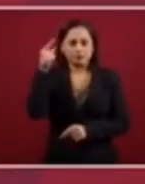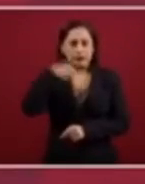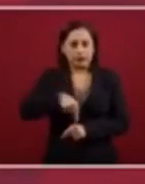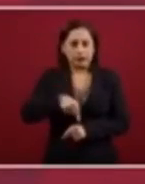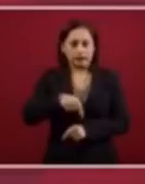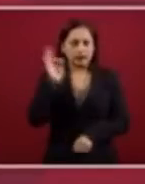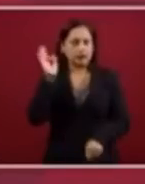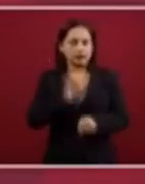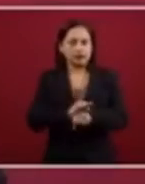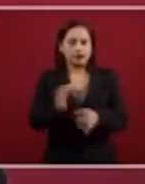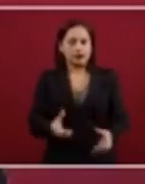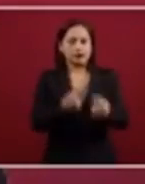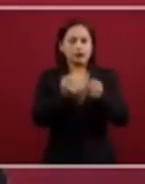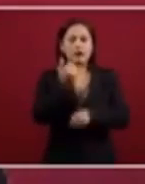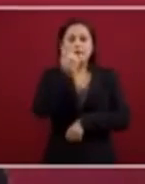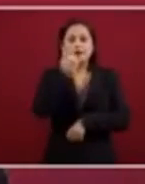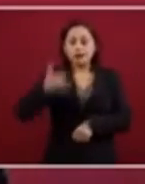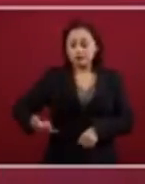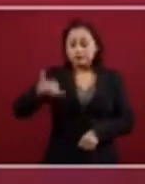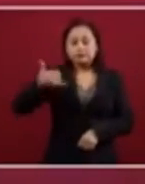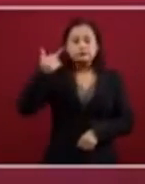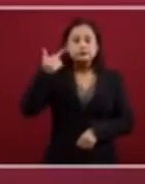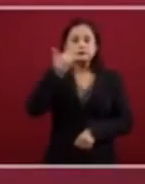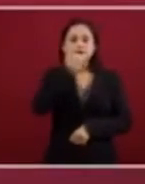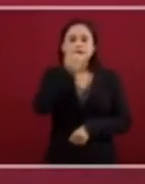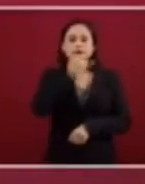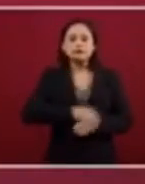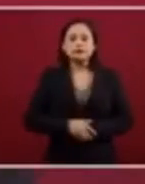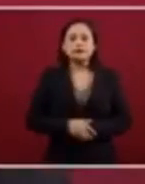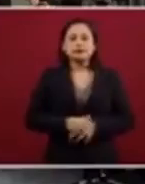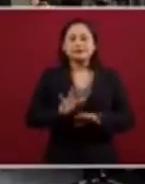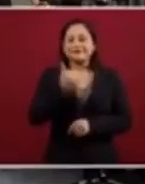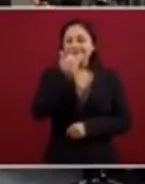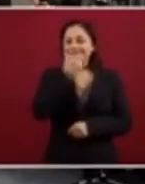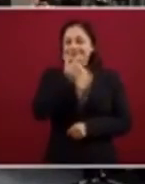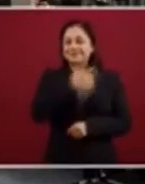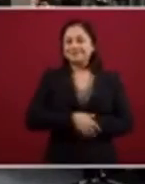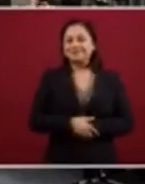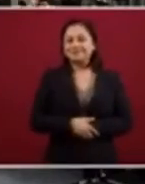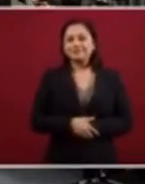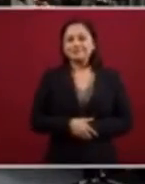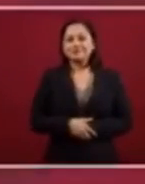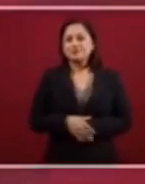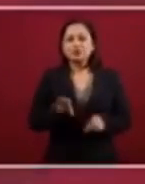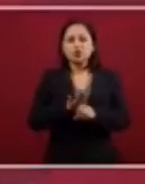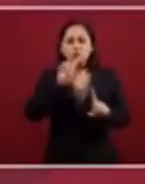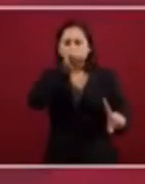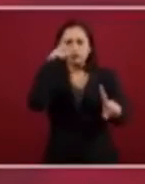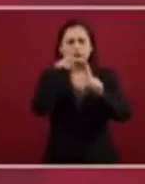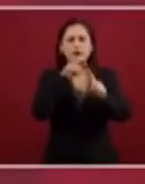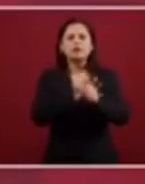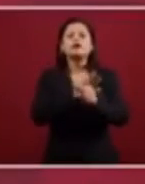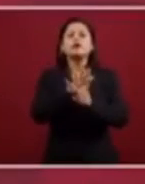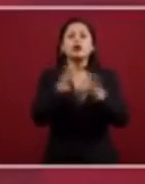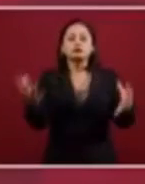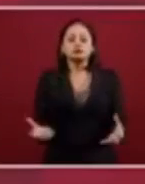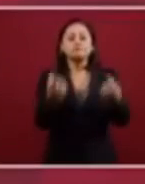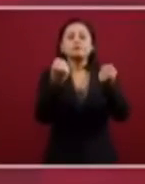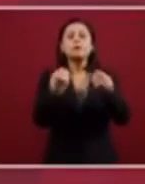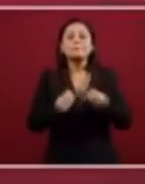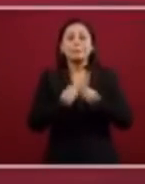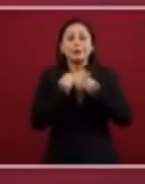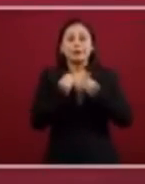Espérame un segundito porque me está sonando esta cosa. Bueno, lo que se hizo fue proteger la vida de la persona que se consideraba que